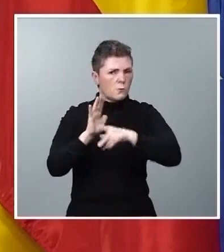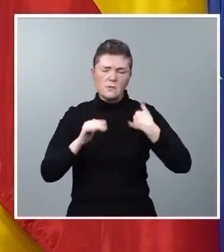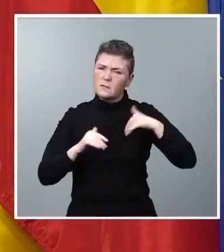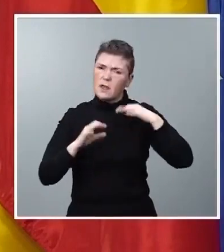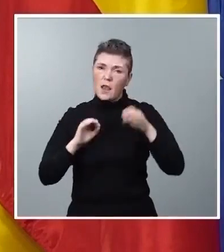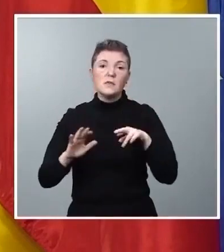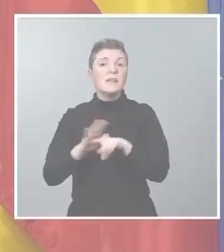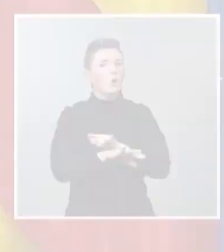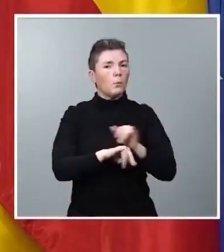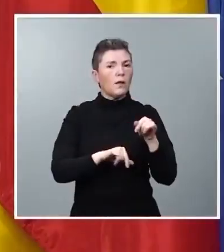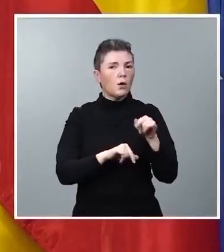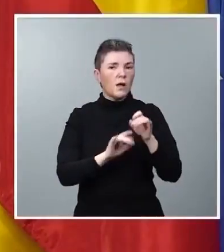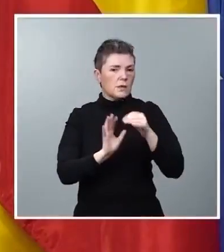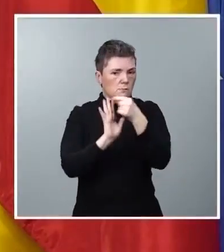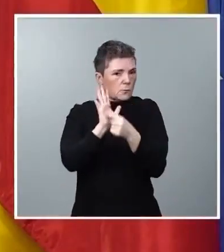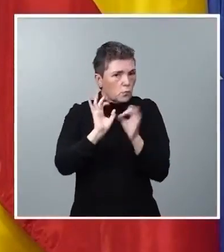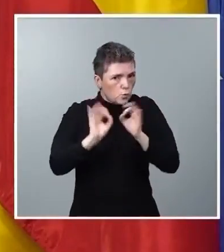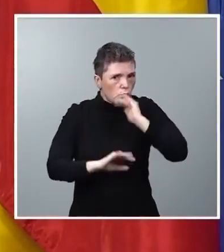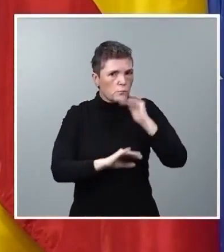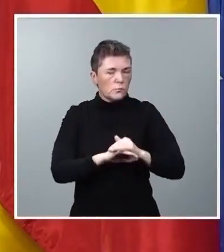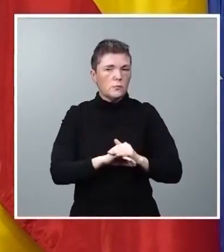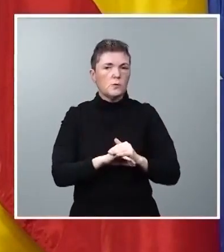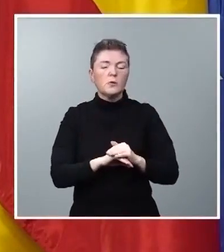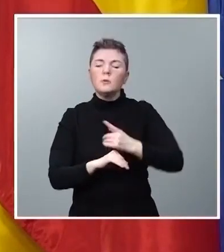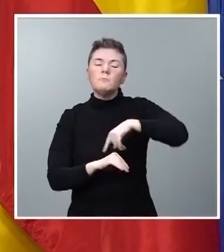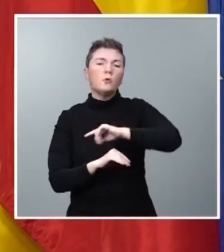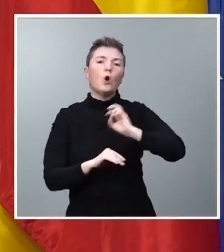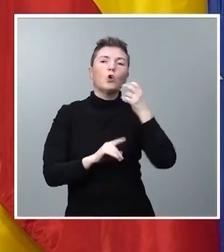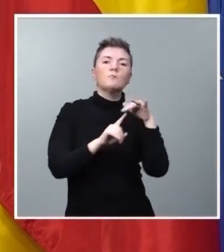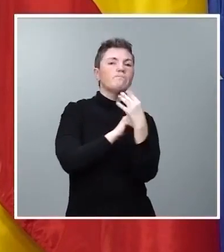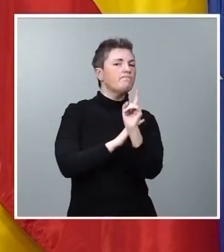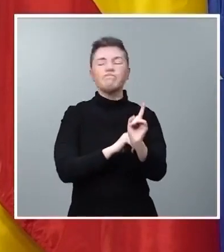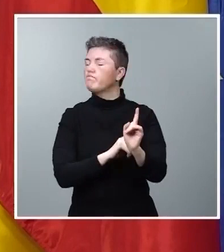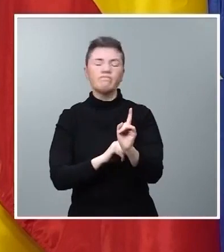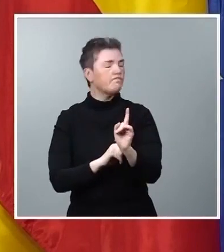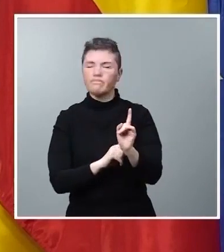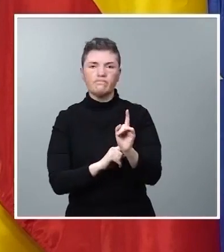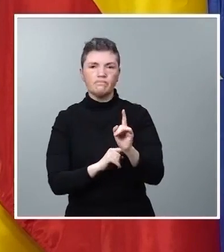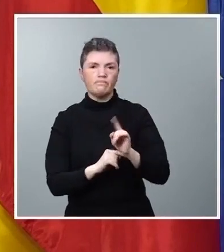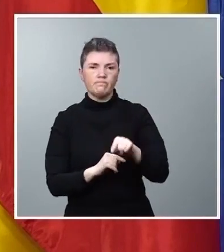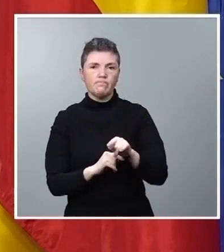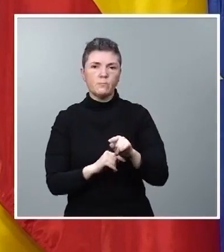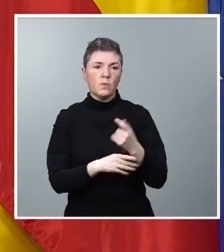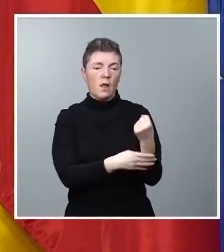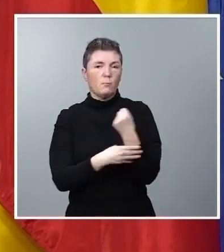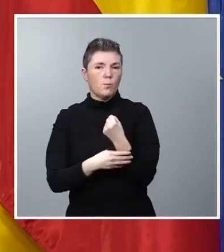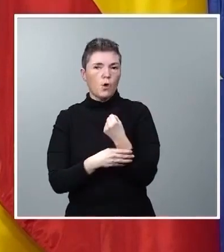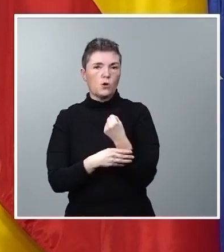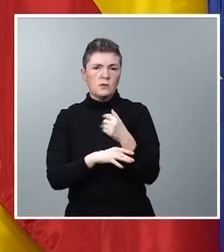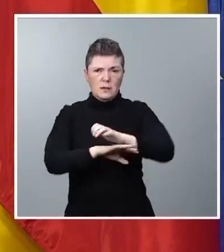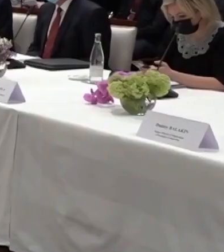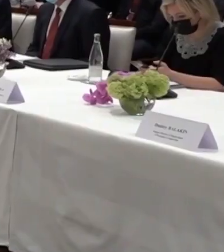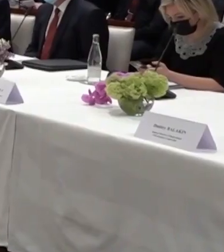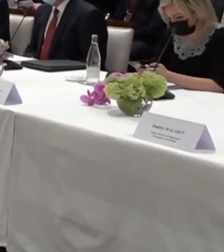es el de convalidación y no contemplamos otro escenario que no sea el del apoyo de la inmensa mayoría de los grupos